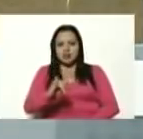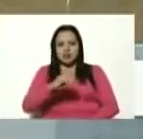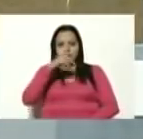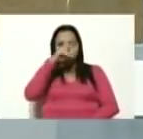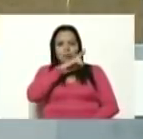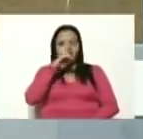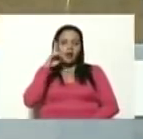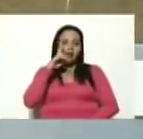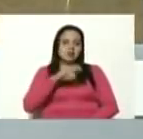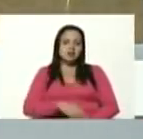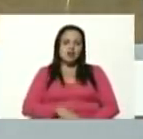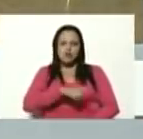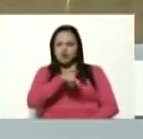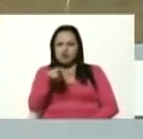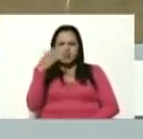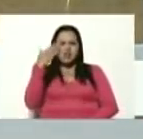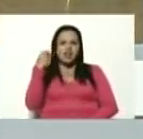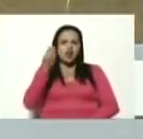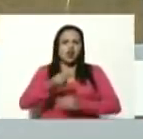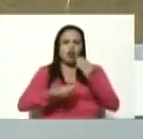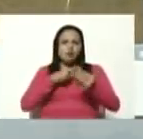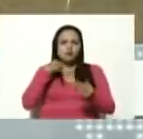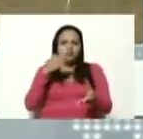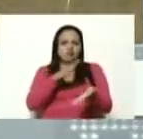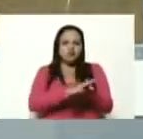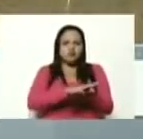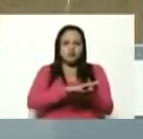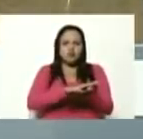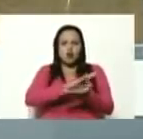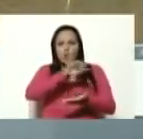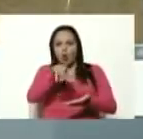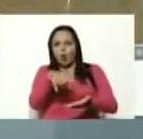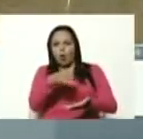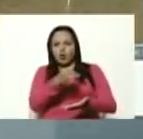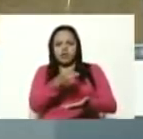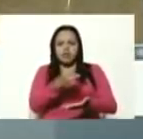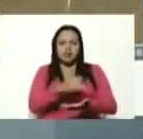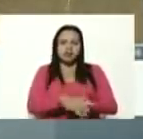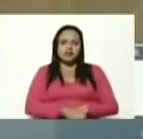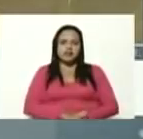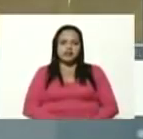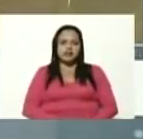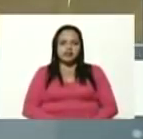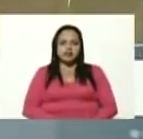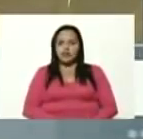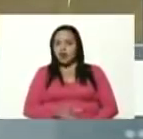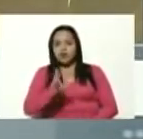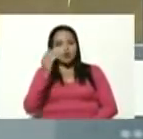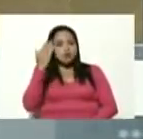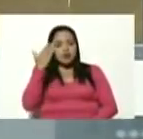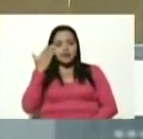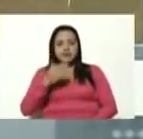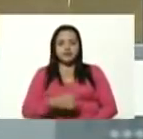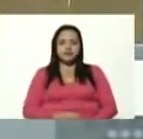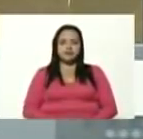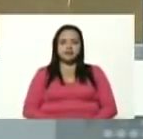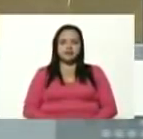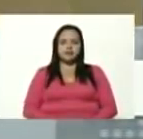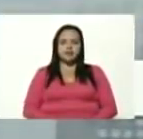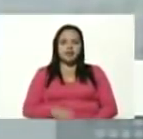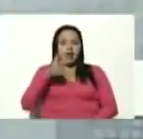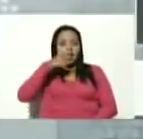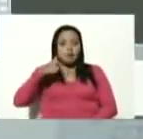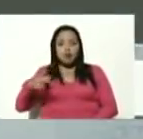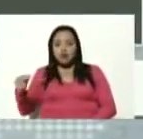¿Ustedes saben cómo mataron a Jorge Rodríguez? No saben, ¿verdad? Ahí fallamos, Alfred Nazaret. El pueblo no